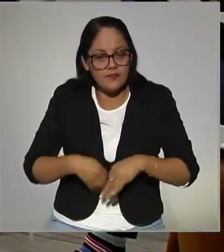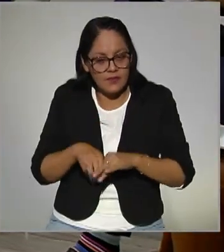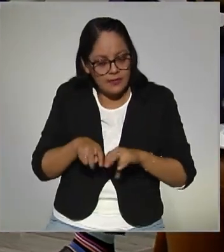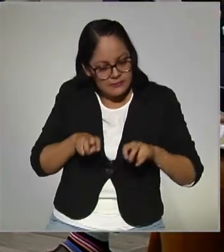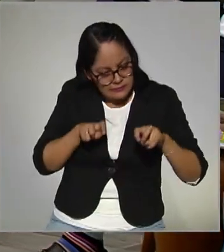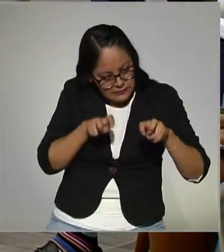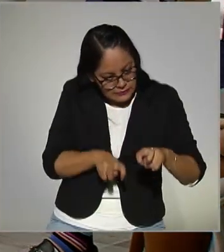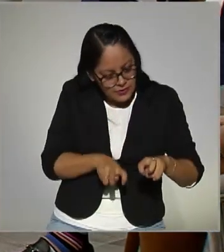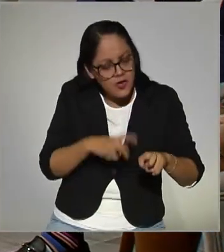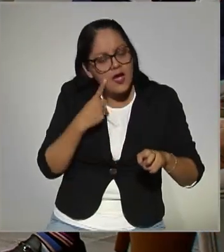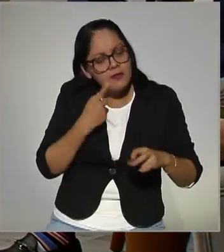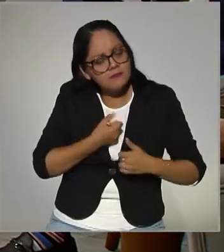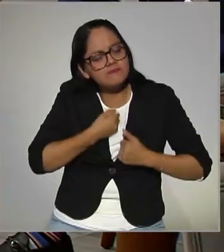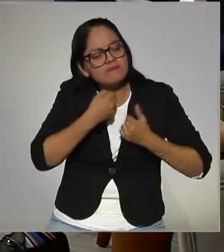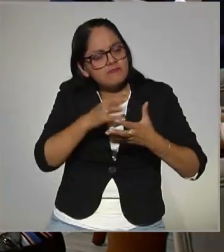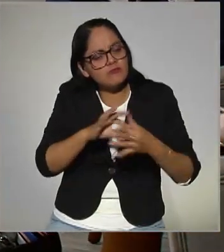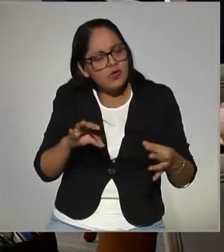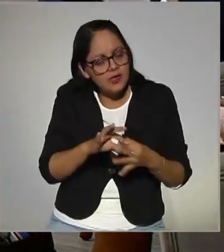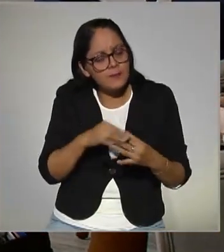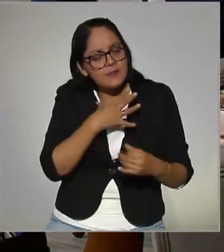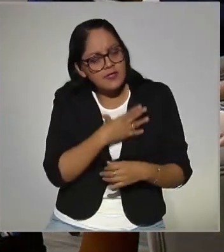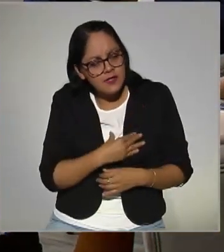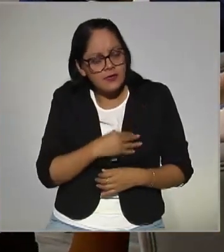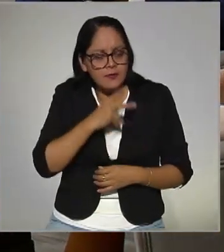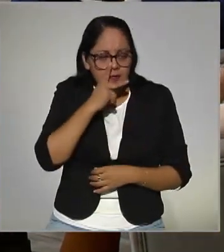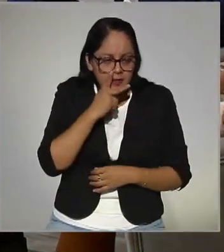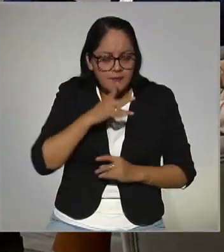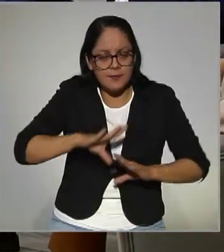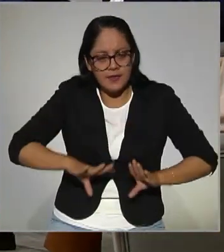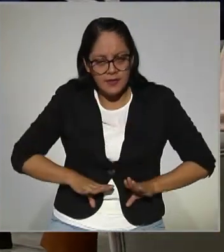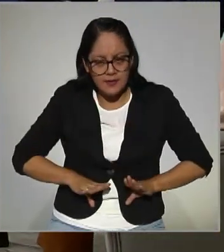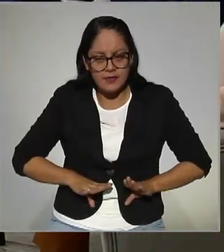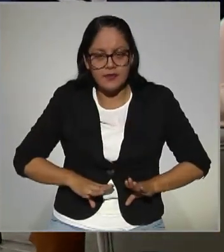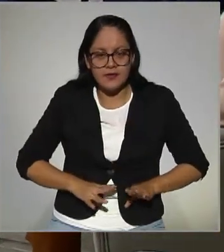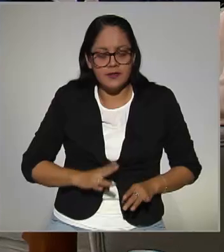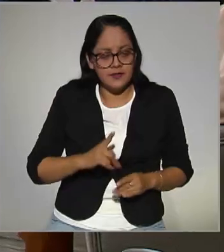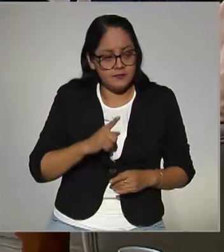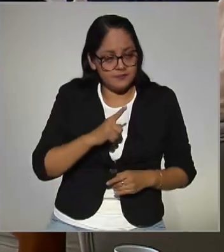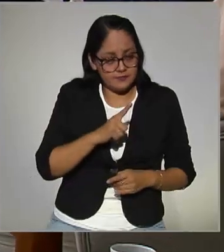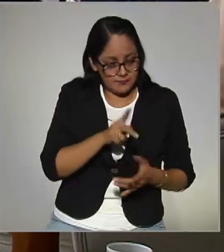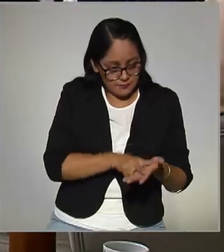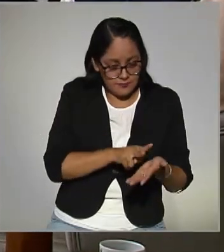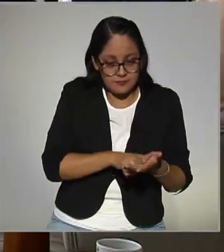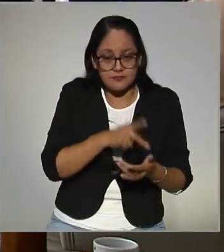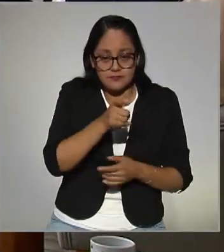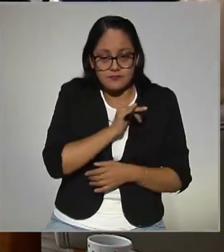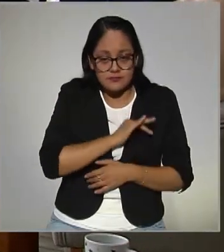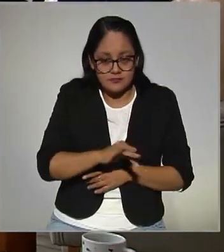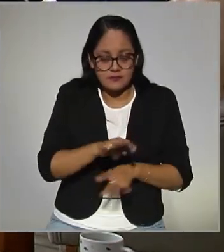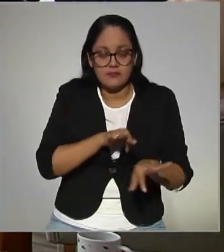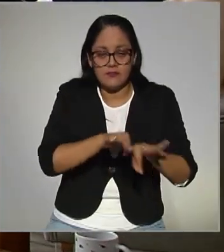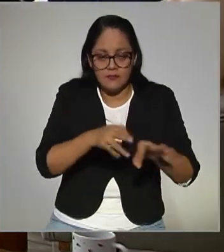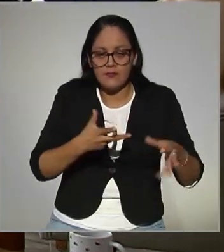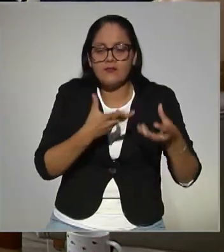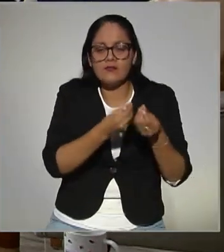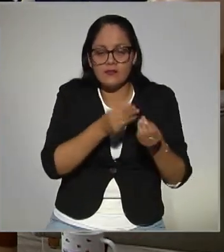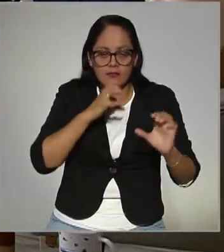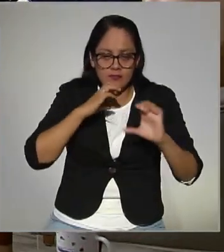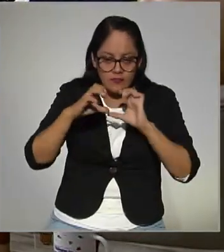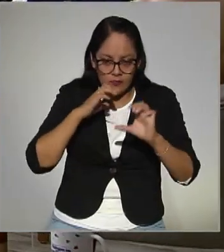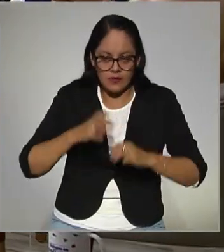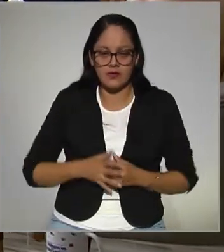lo que le pasa a mi hijo, a mi hija, a mi papá, a mi pareja, validar lo que está sintiendo y poderlo trabajar, poderlo